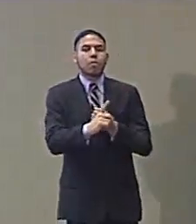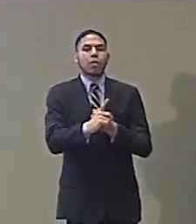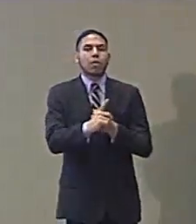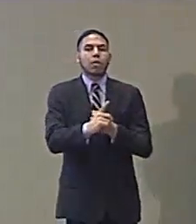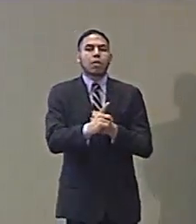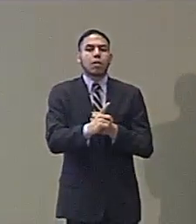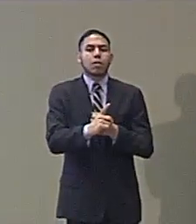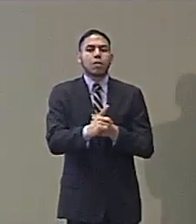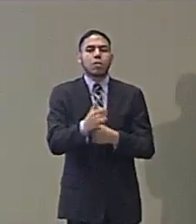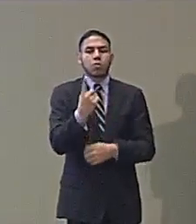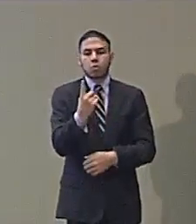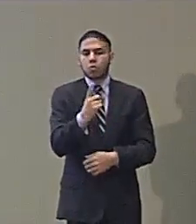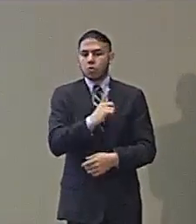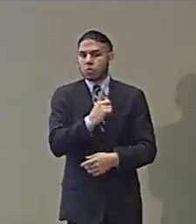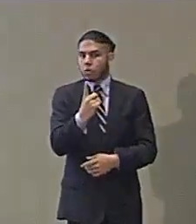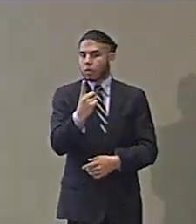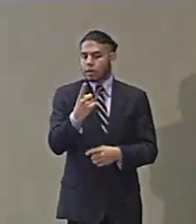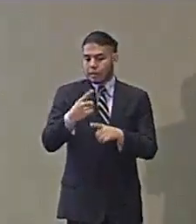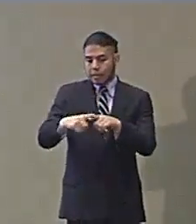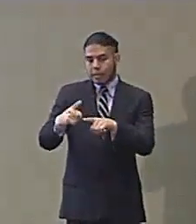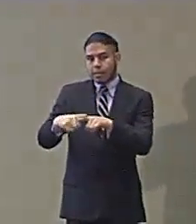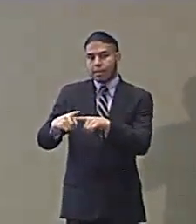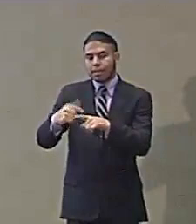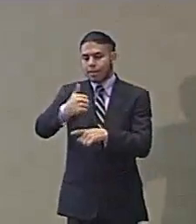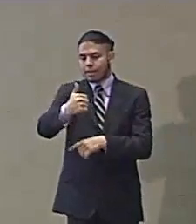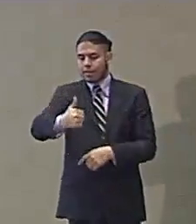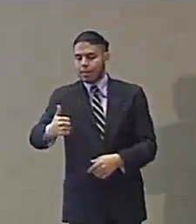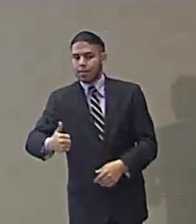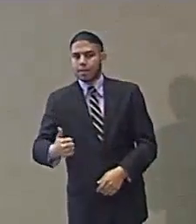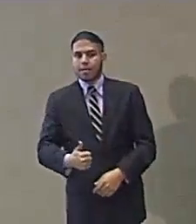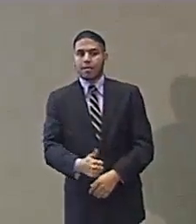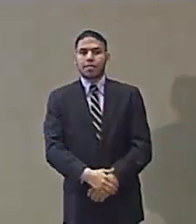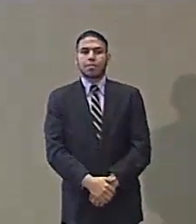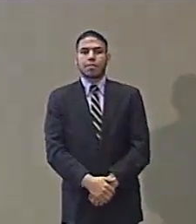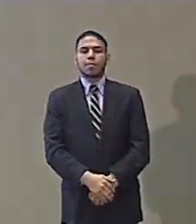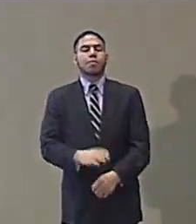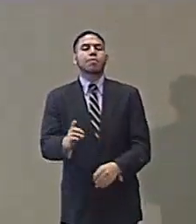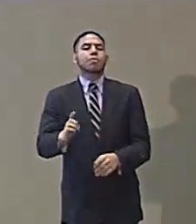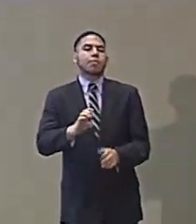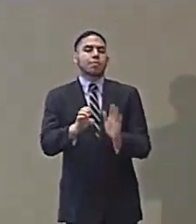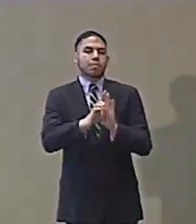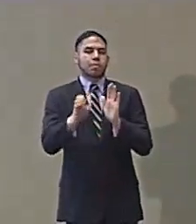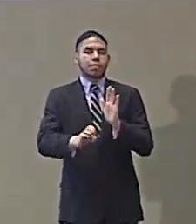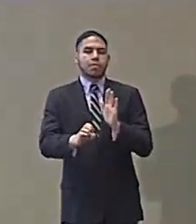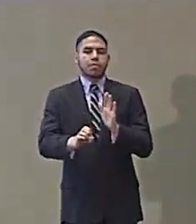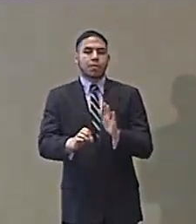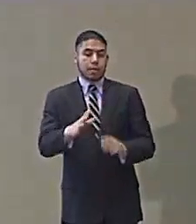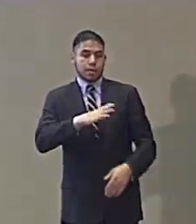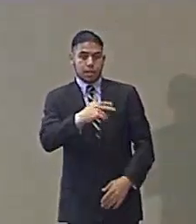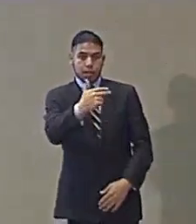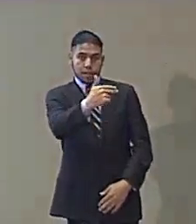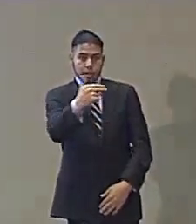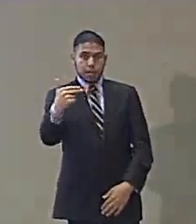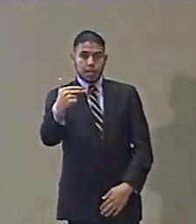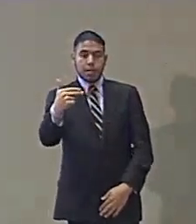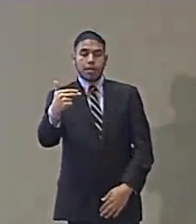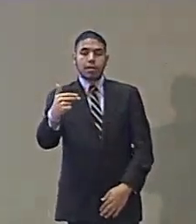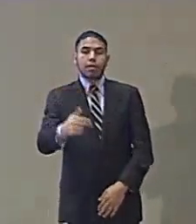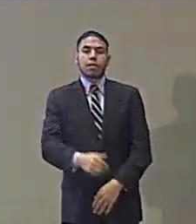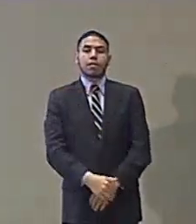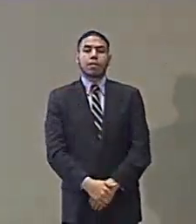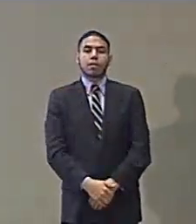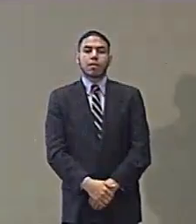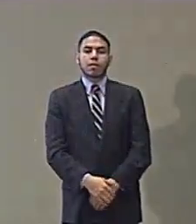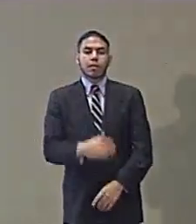con una problemática distintos en cada una de ellas por ejemplo estos hoteles que están en